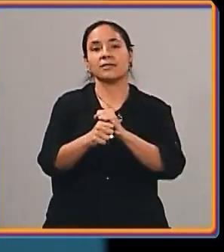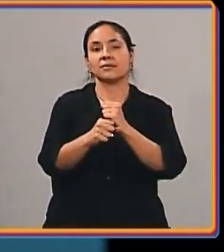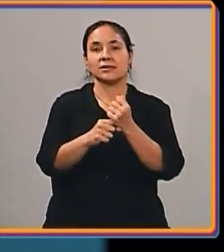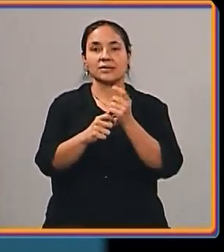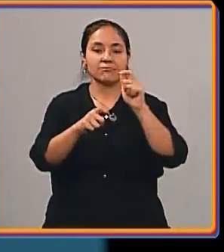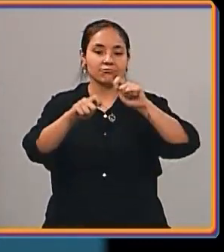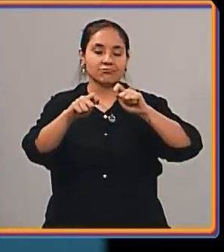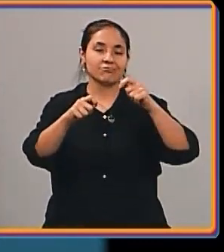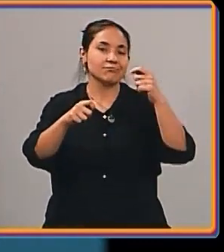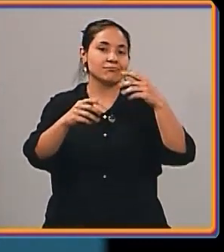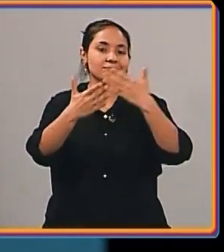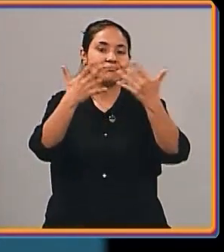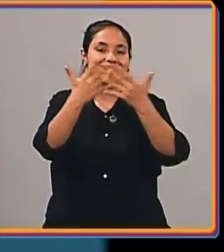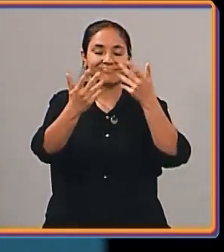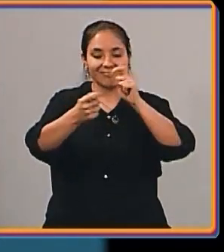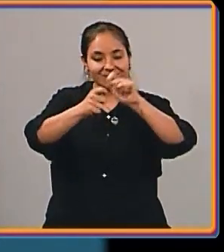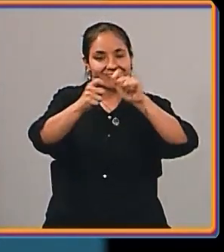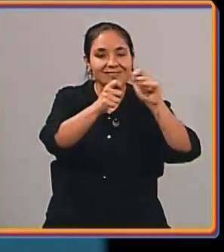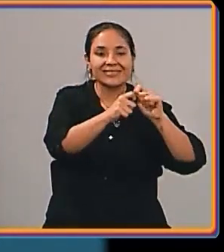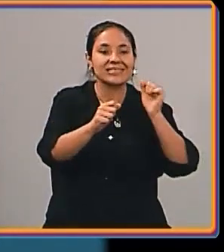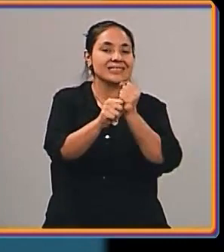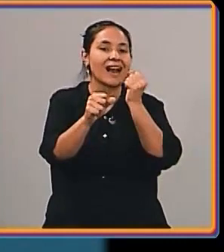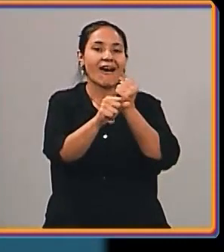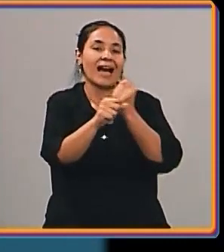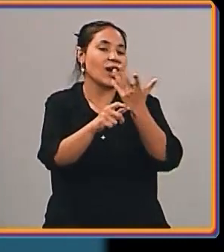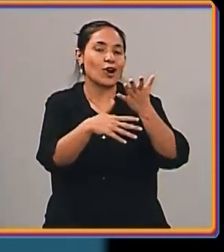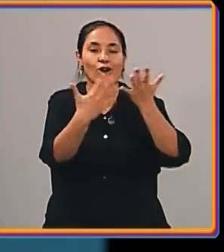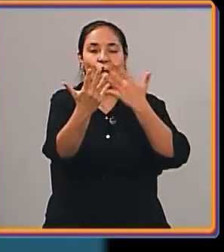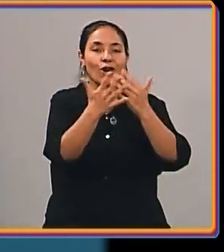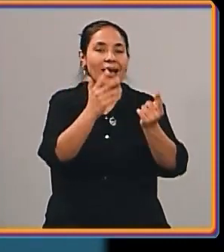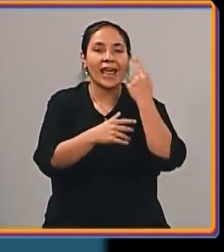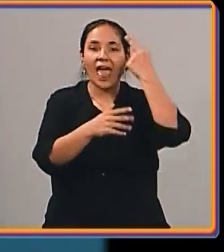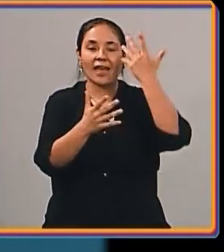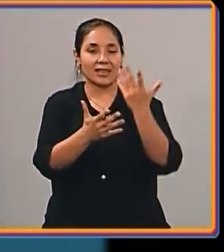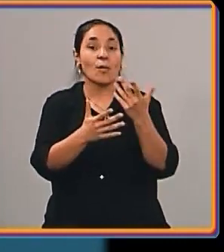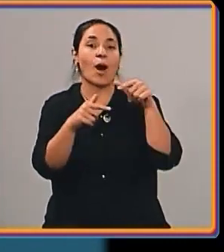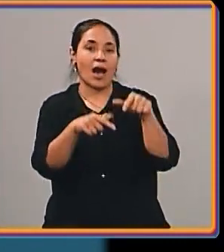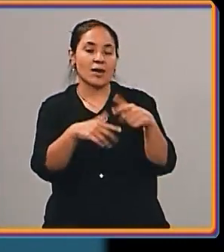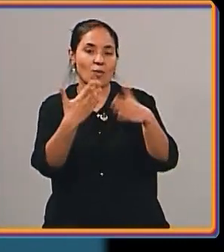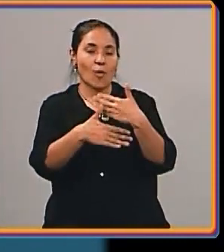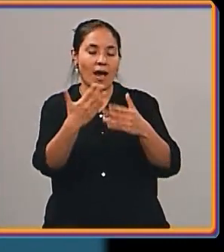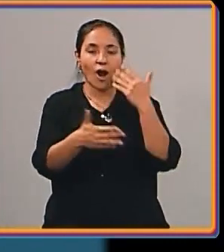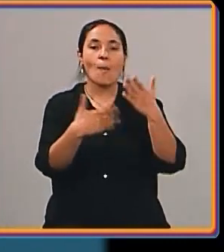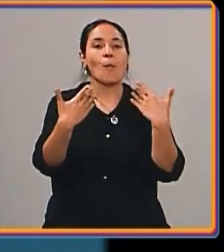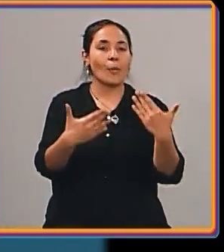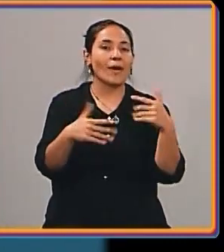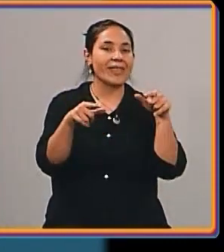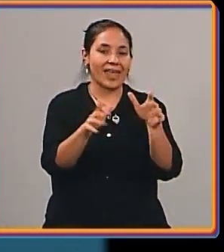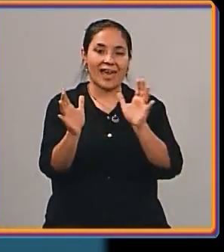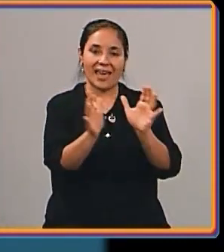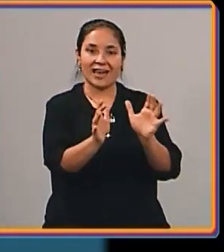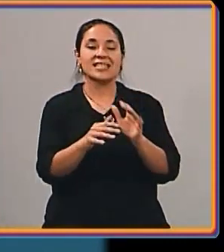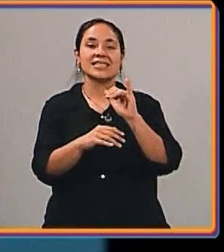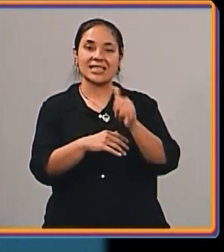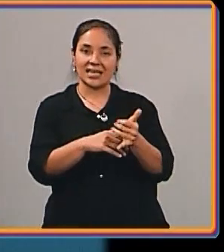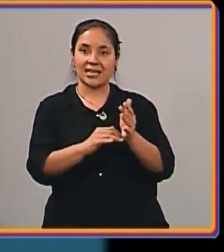los trabajos creativos, que son como los espacios que está como más permitido que el adulto